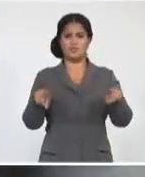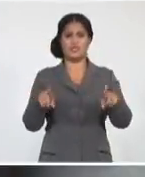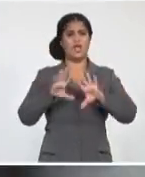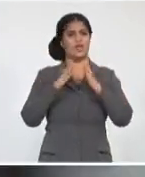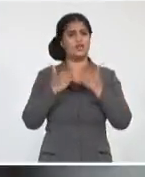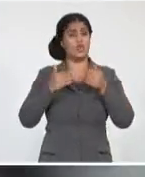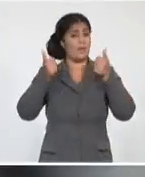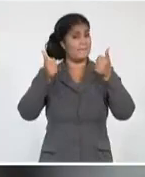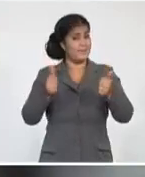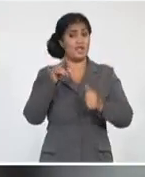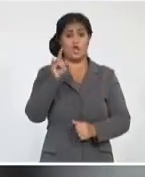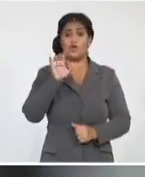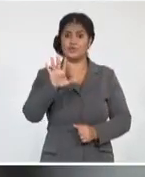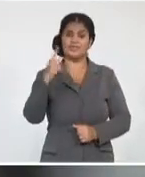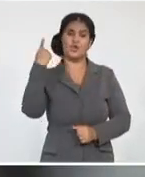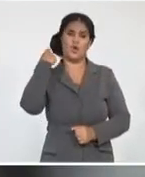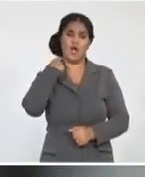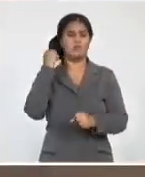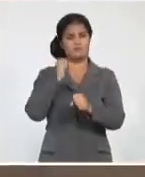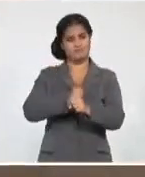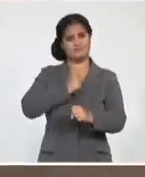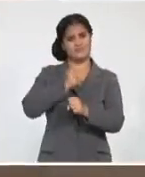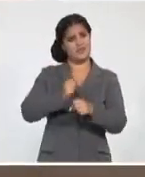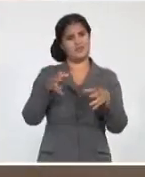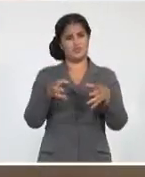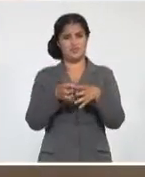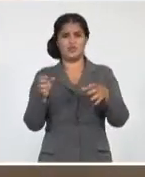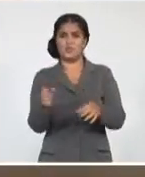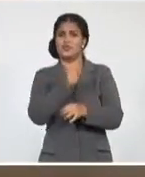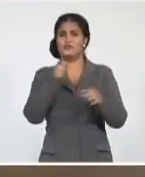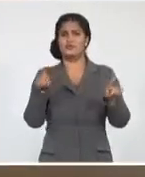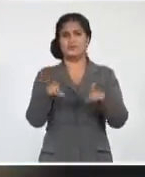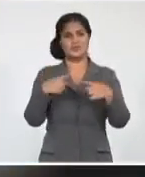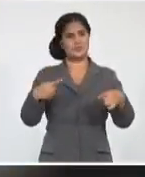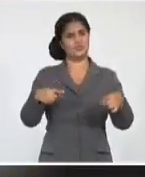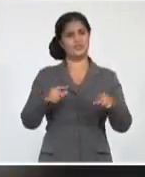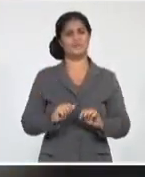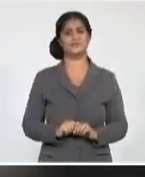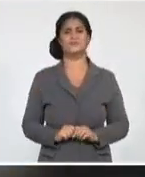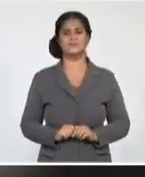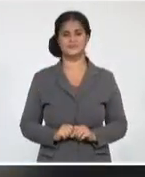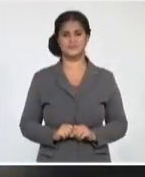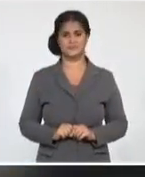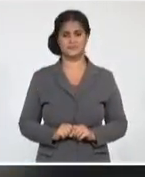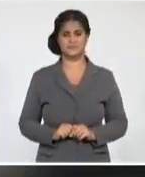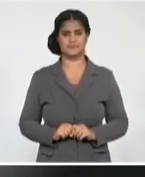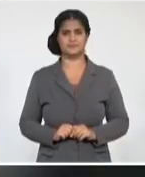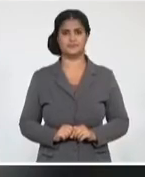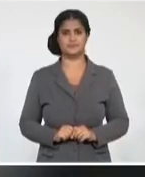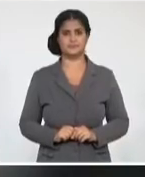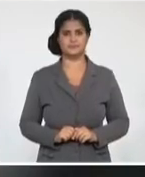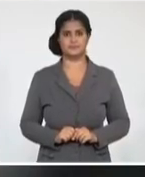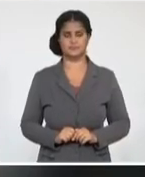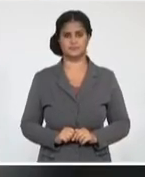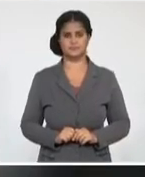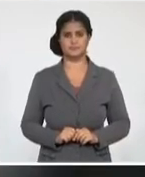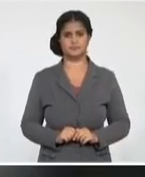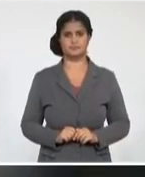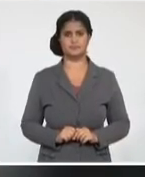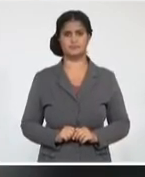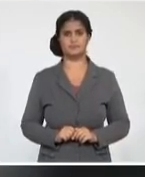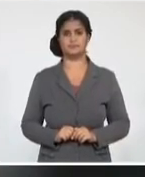95 años de vida artística de este villa clara lida cárdenas con miedo sistema informativo de la televisión